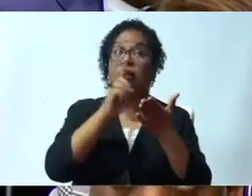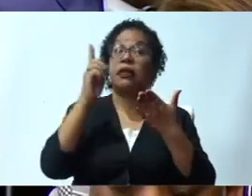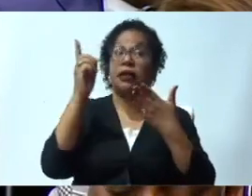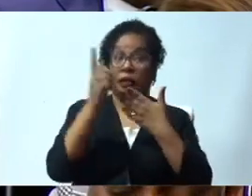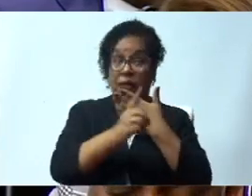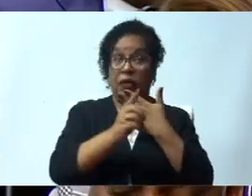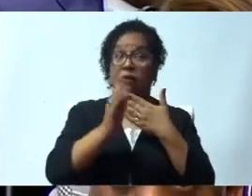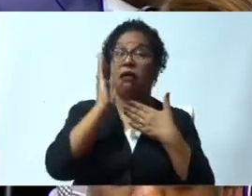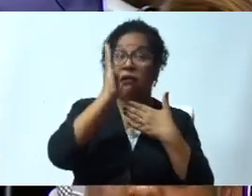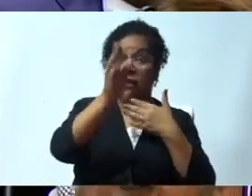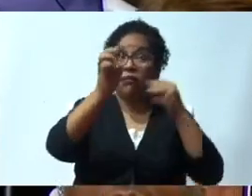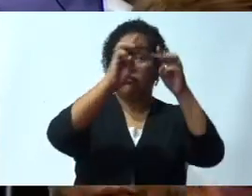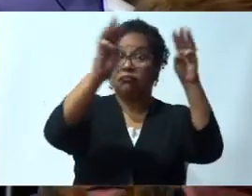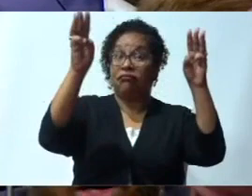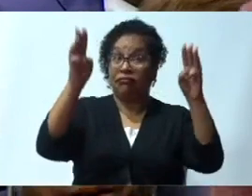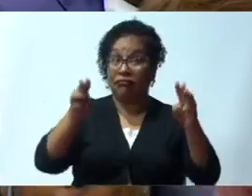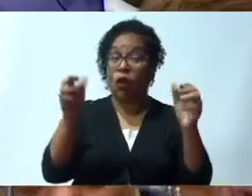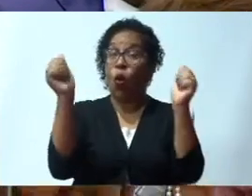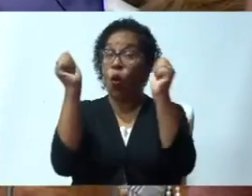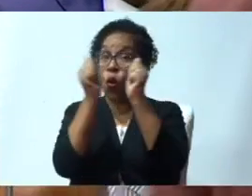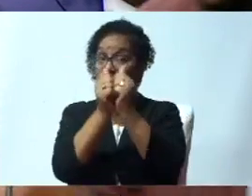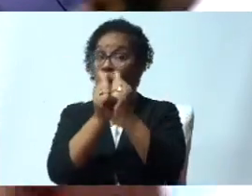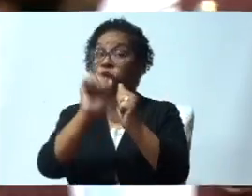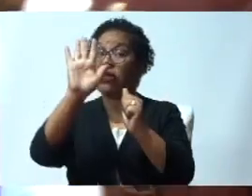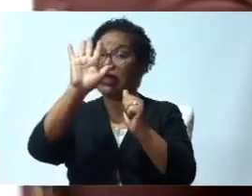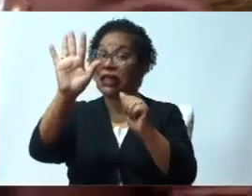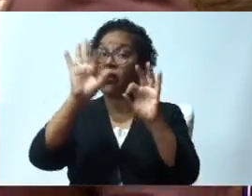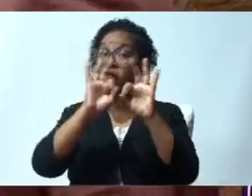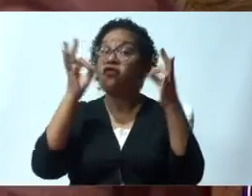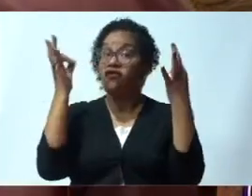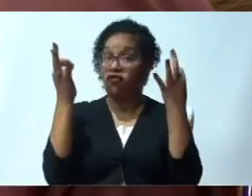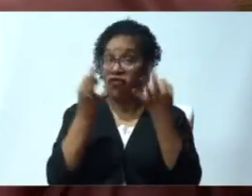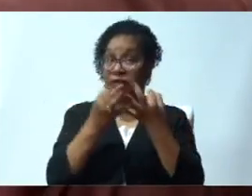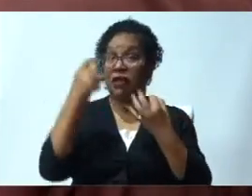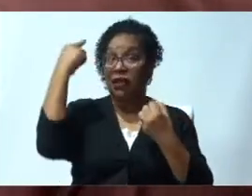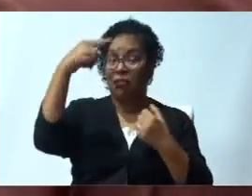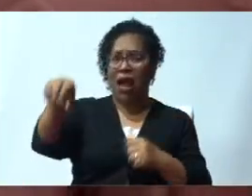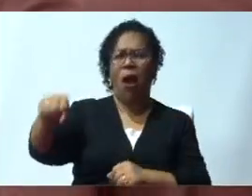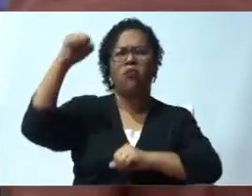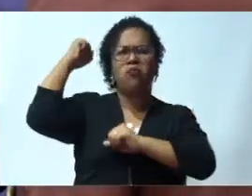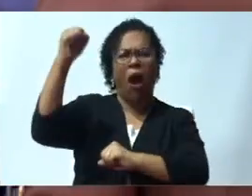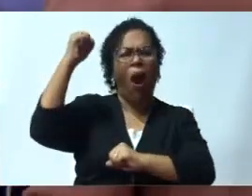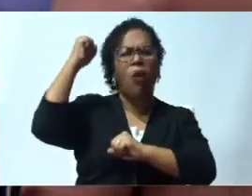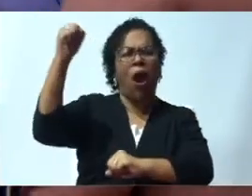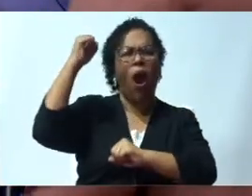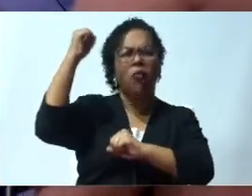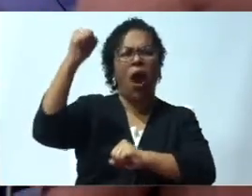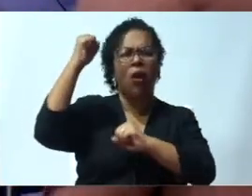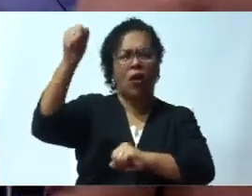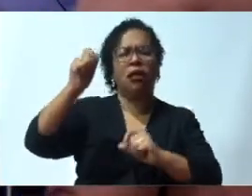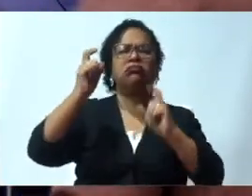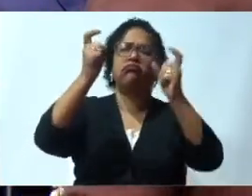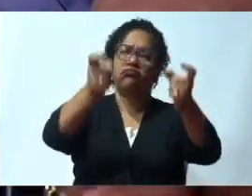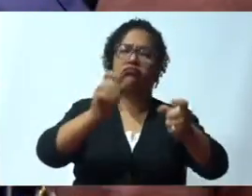para el ministerio con todas esas familias para luchar con ellos para que le entreguen sus viviendas. Muchas gracias.